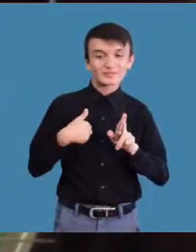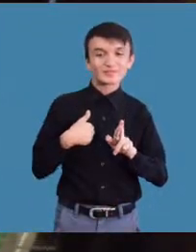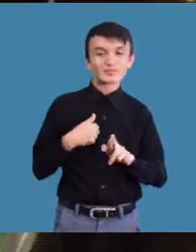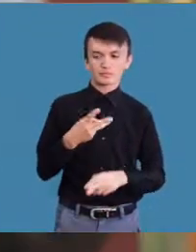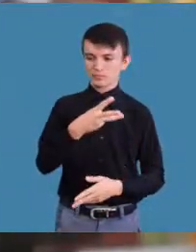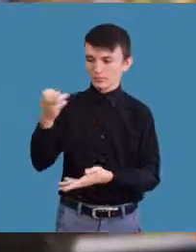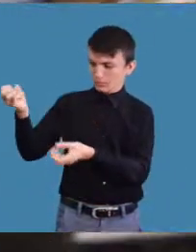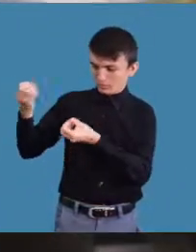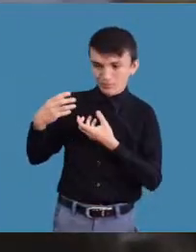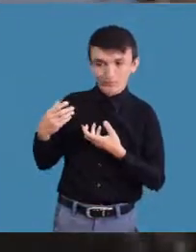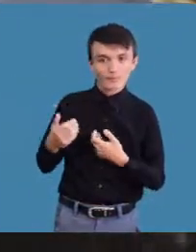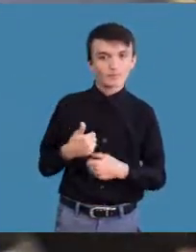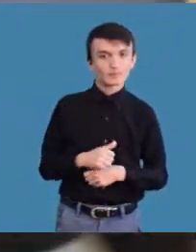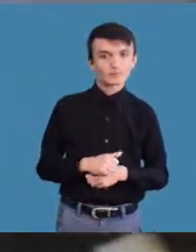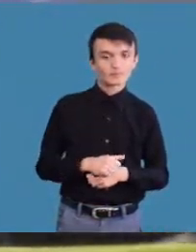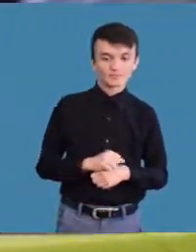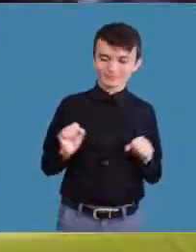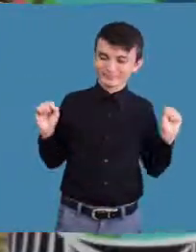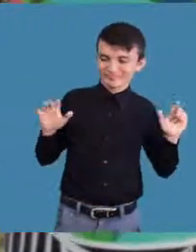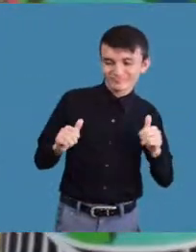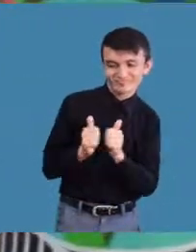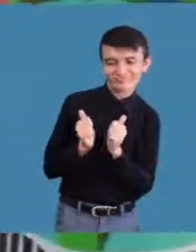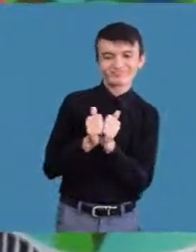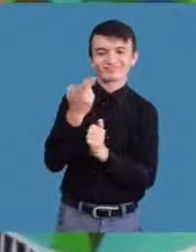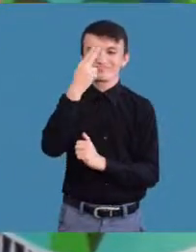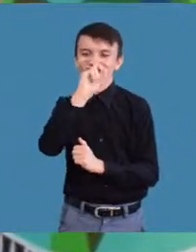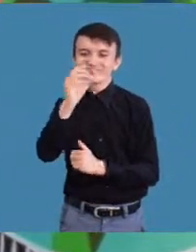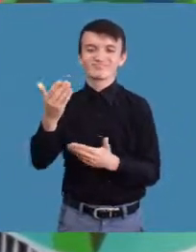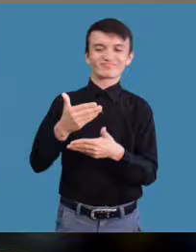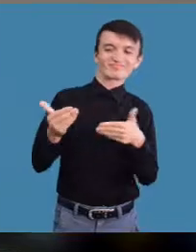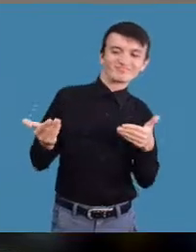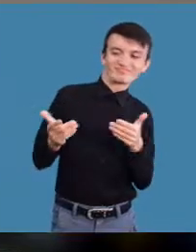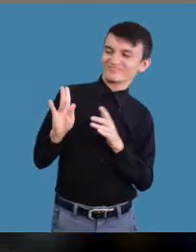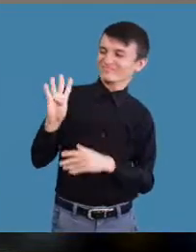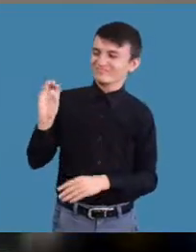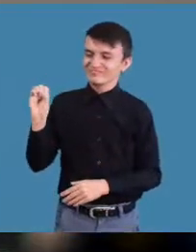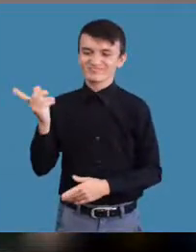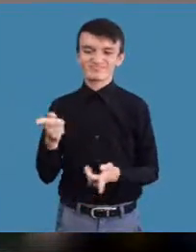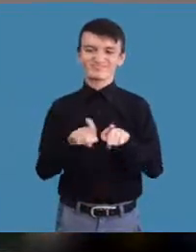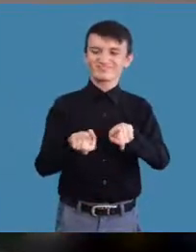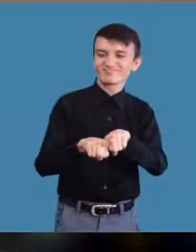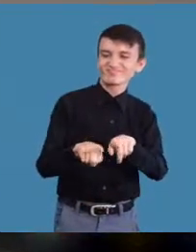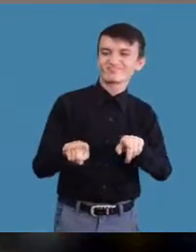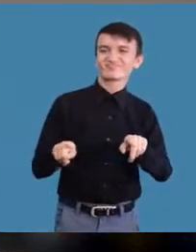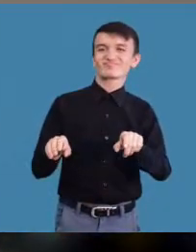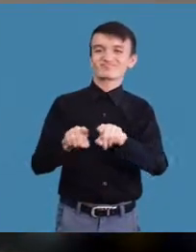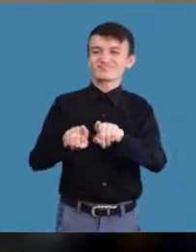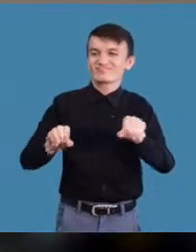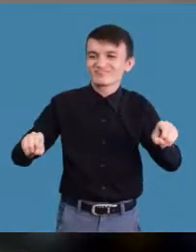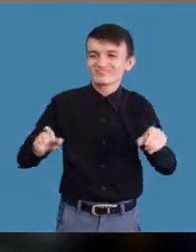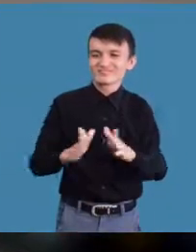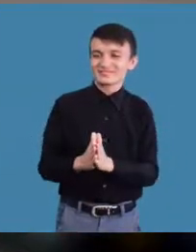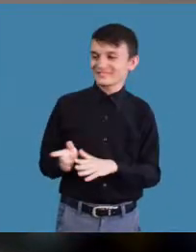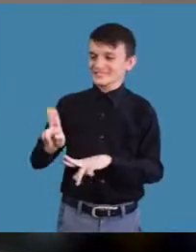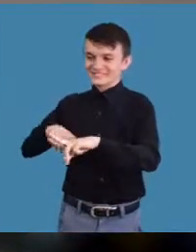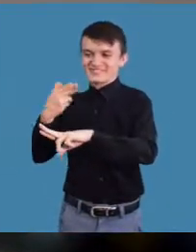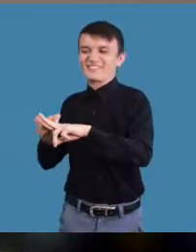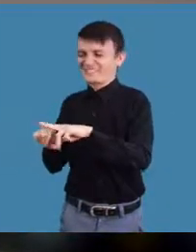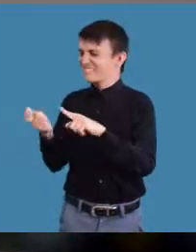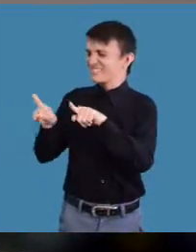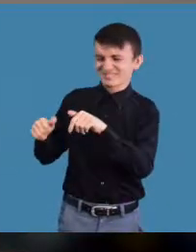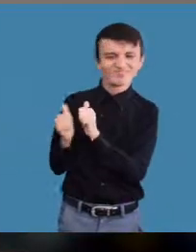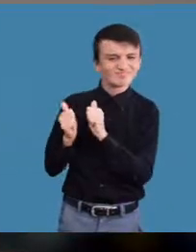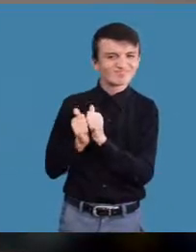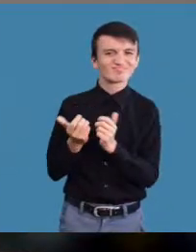y me gané 300.000 pesos. Vine con mis hijos, mi esposo, mis hermanas, unas